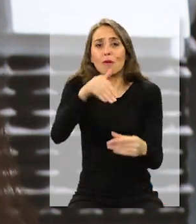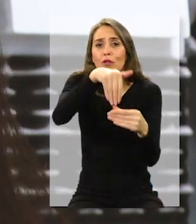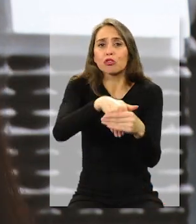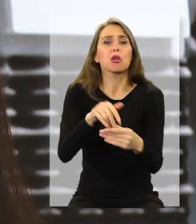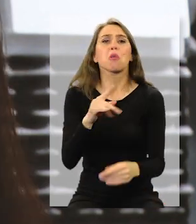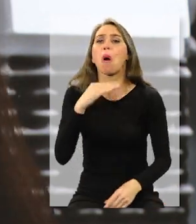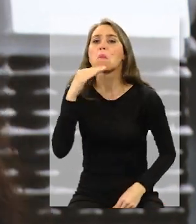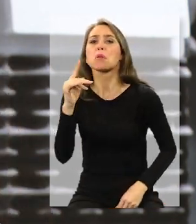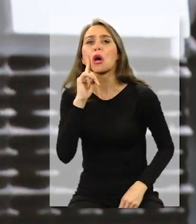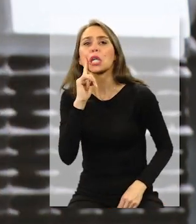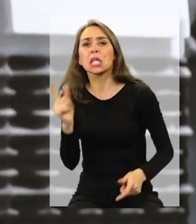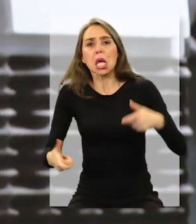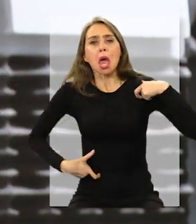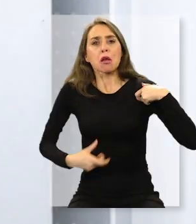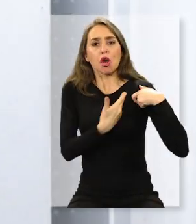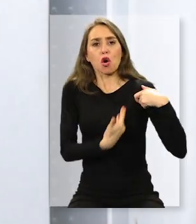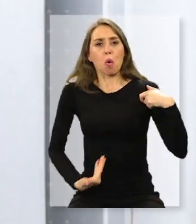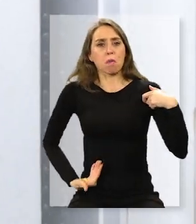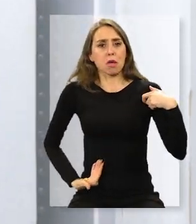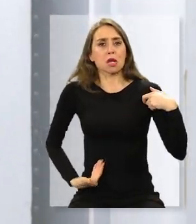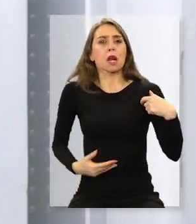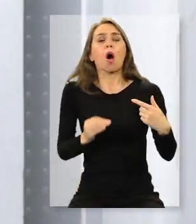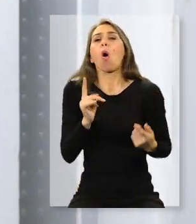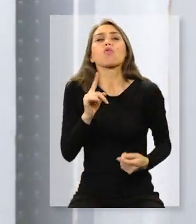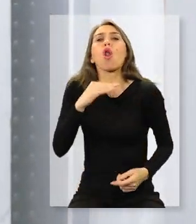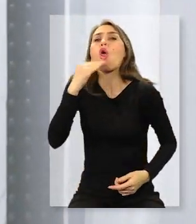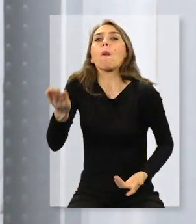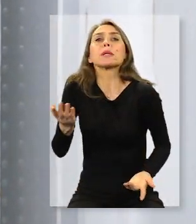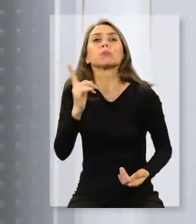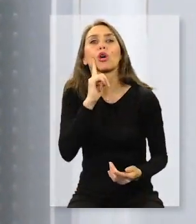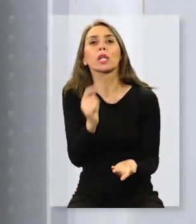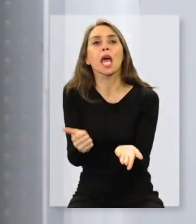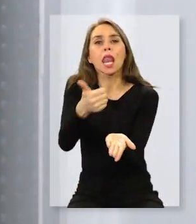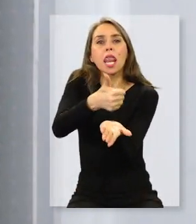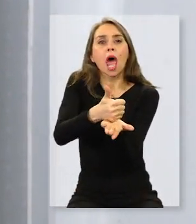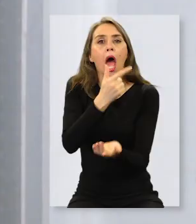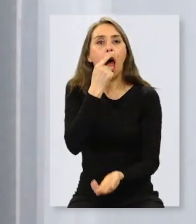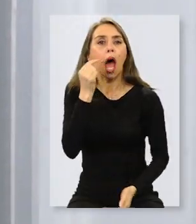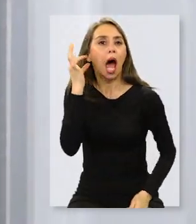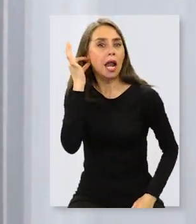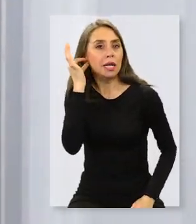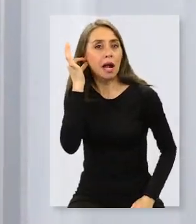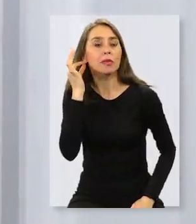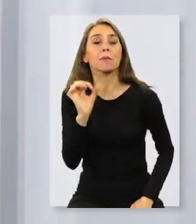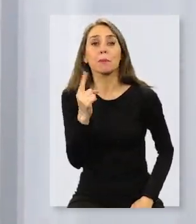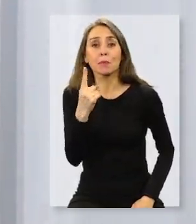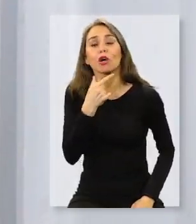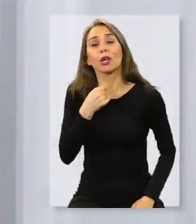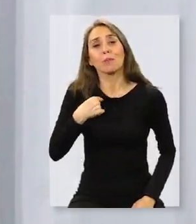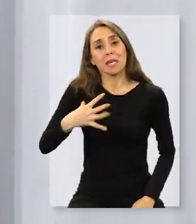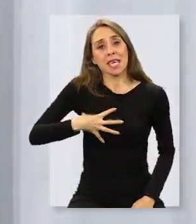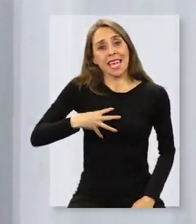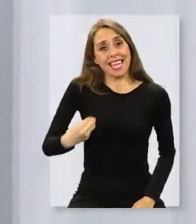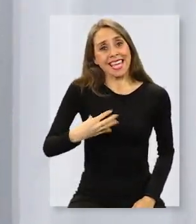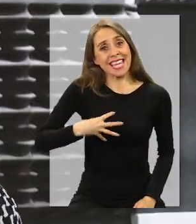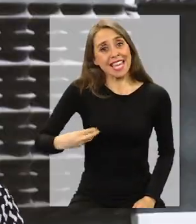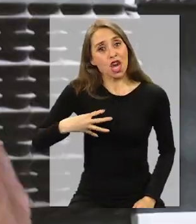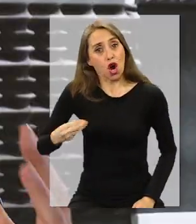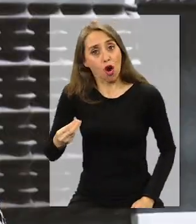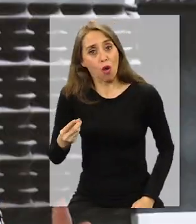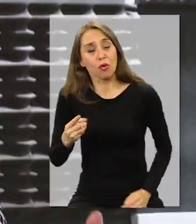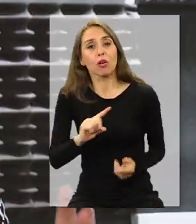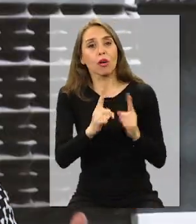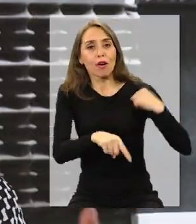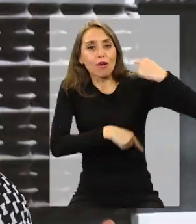es lo mínimo que podemos hacer como ciudadanos. Para mí no da lo mismo quien gobierne, como no da lo mismo quien sea tu alcalde o alcaldesa. Yo